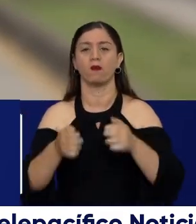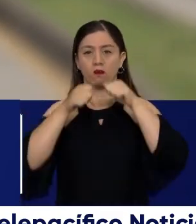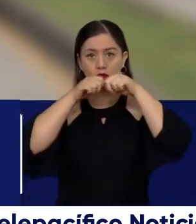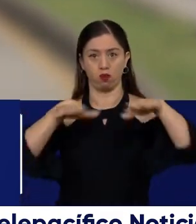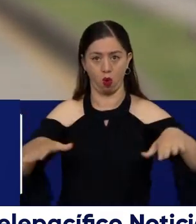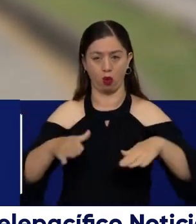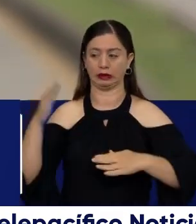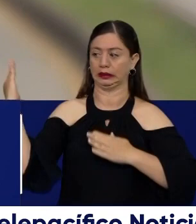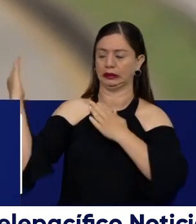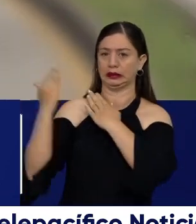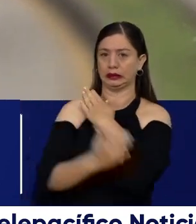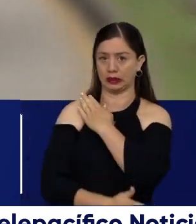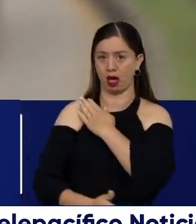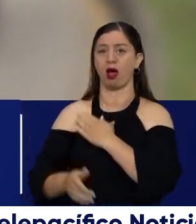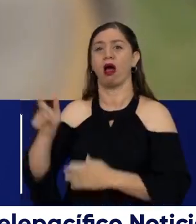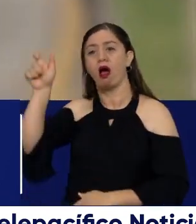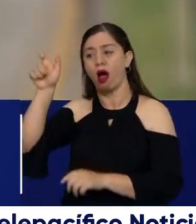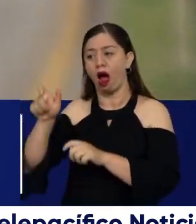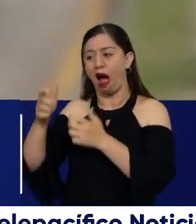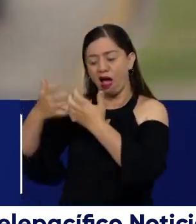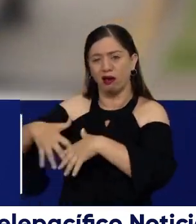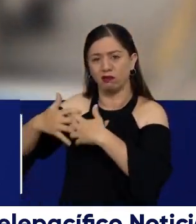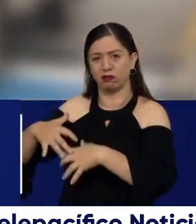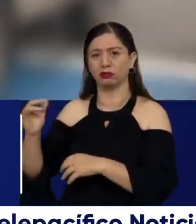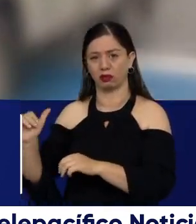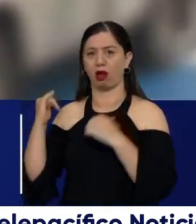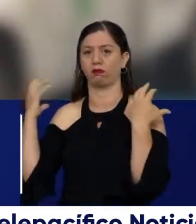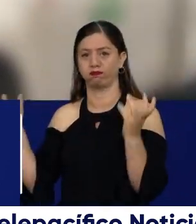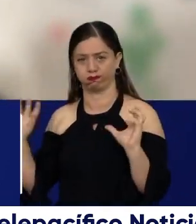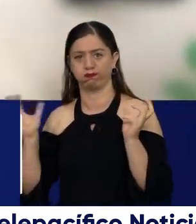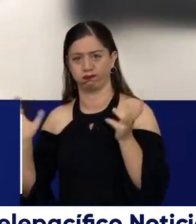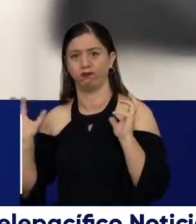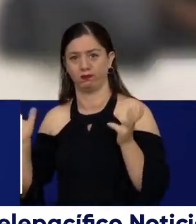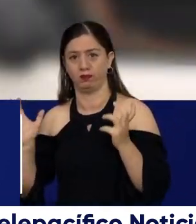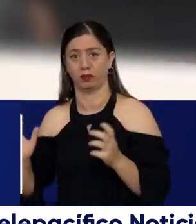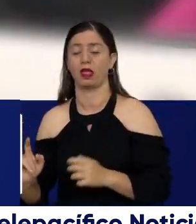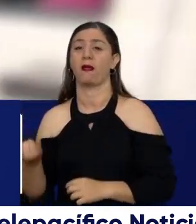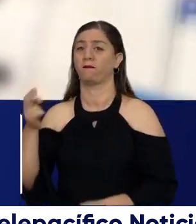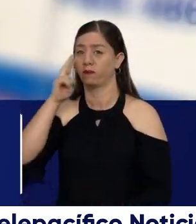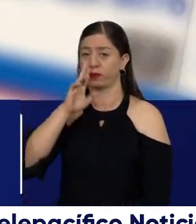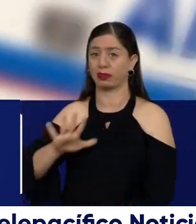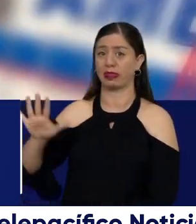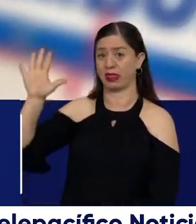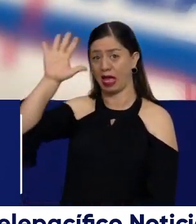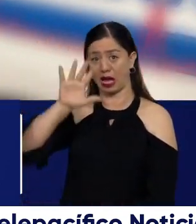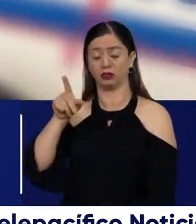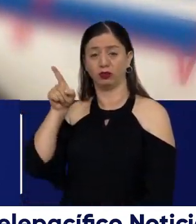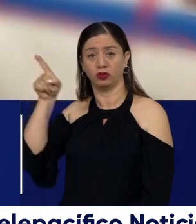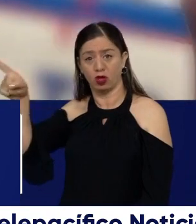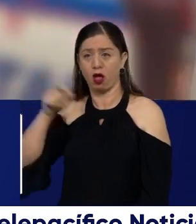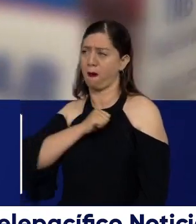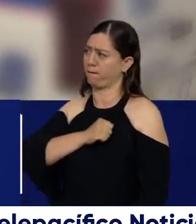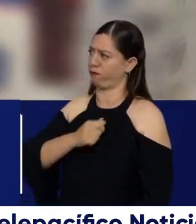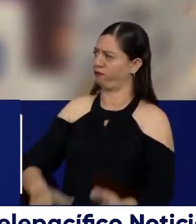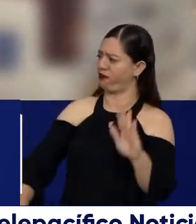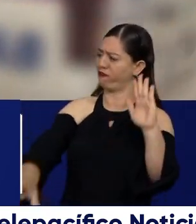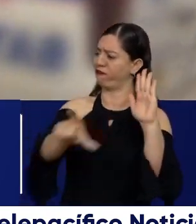a sancionar ejemplarmente a las empresas de las ambulancias y le demandamos a la nación que